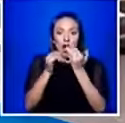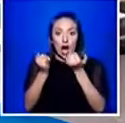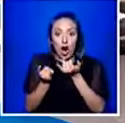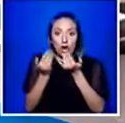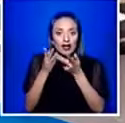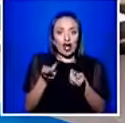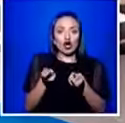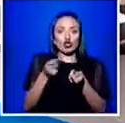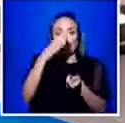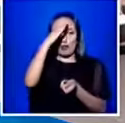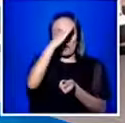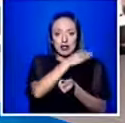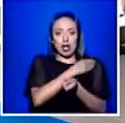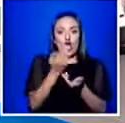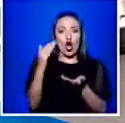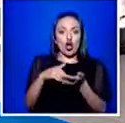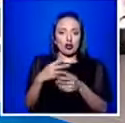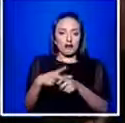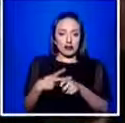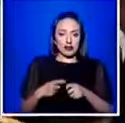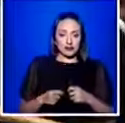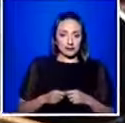ahora? Veamos el siguiente informe.